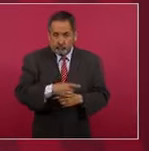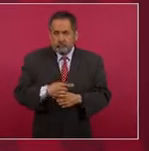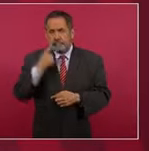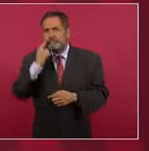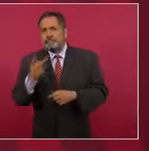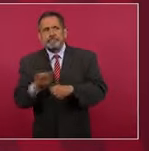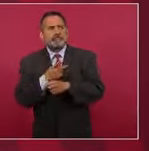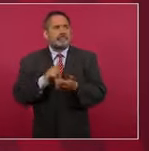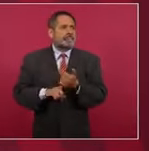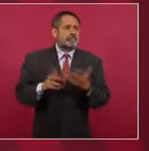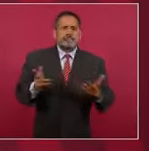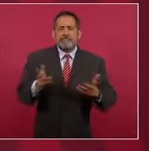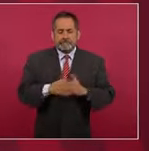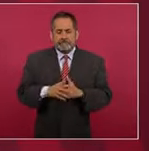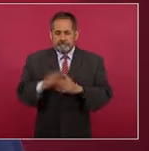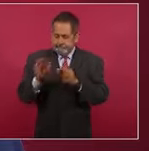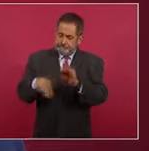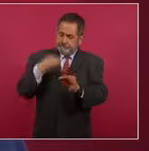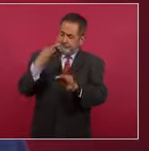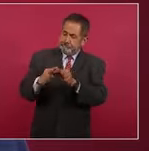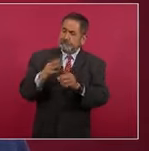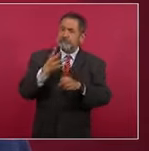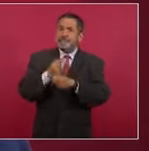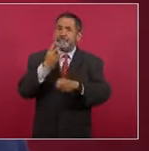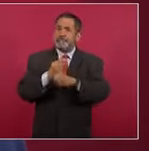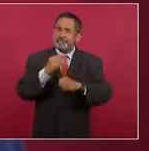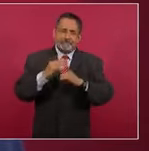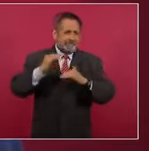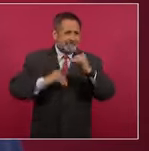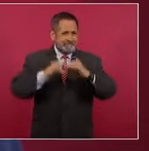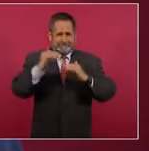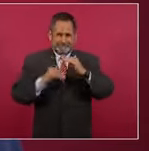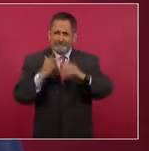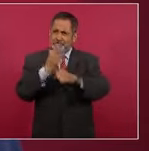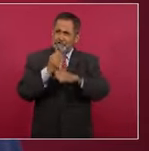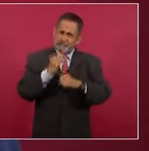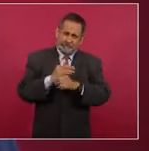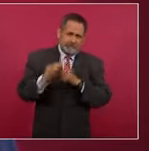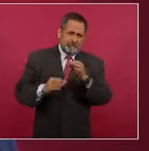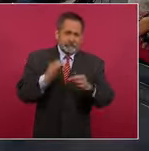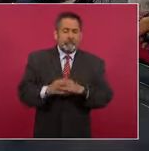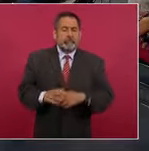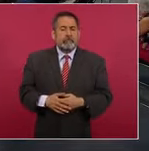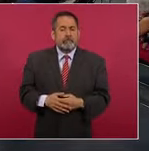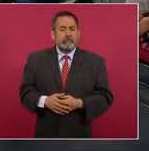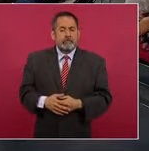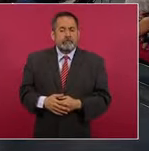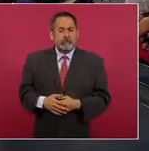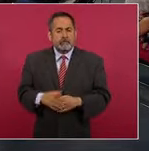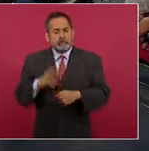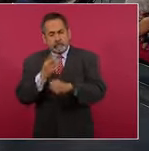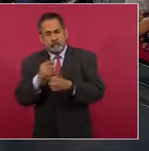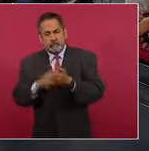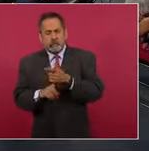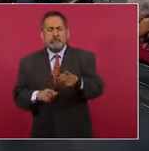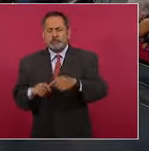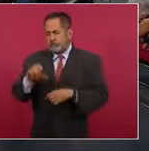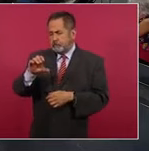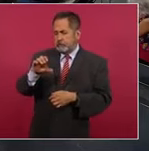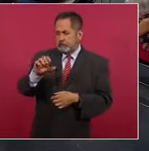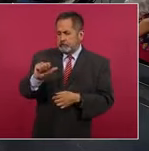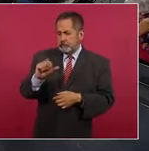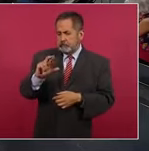pendiente de que se cumpla con la construcción de la obra. Carso